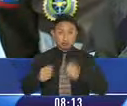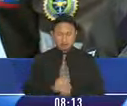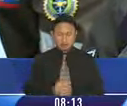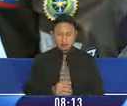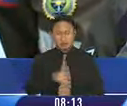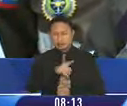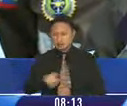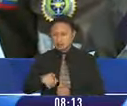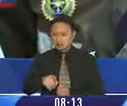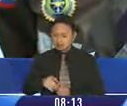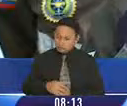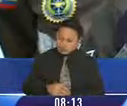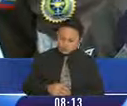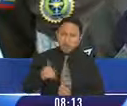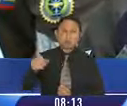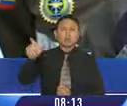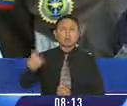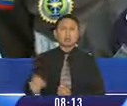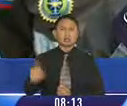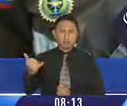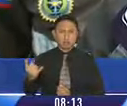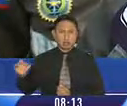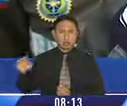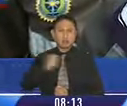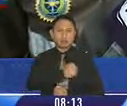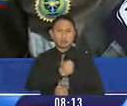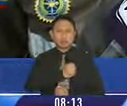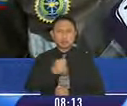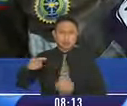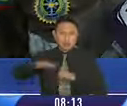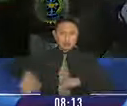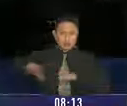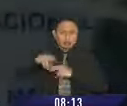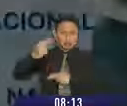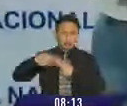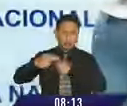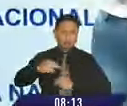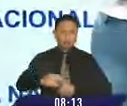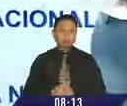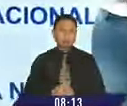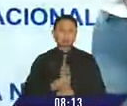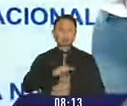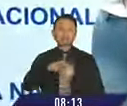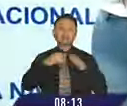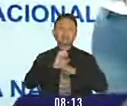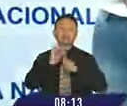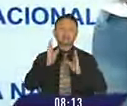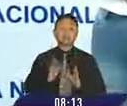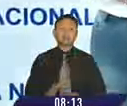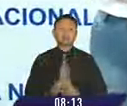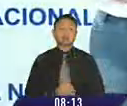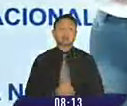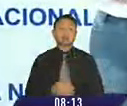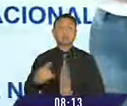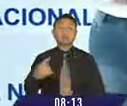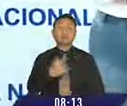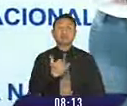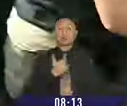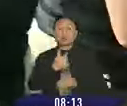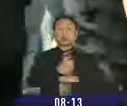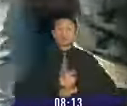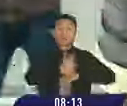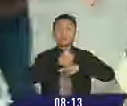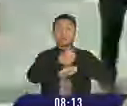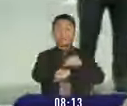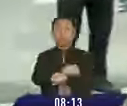indicaba, uno de los detenidos del día de hoy es propietario del patio de vehículos. Todos son ecuatorianos, mismos que fueron puestos a órdenes de